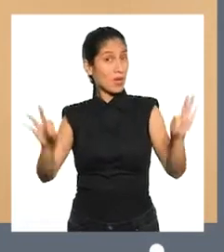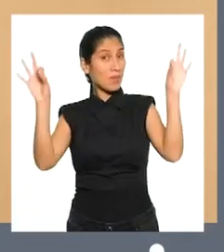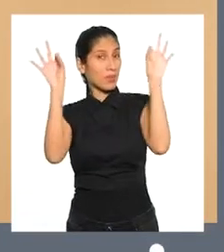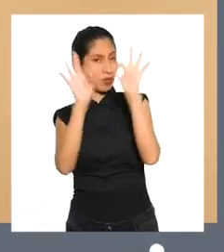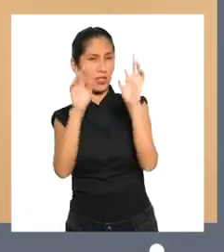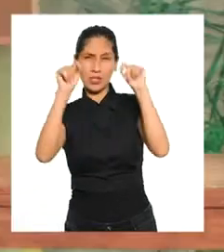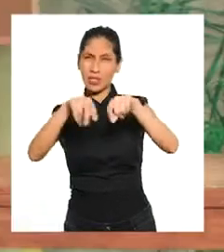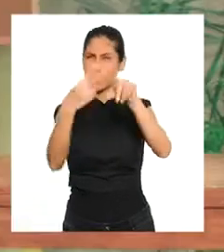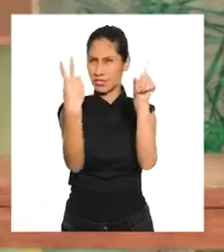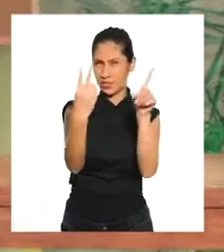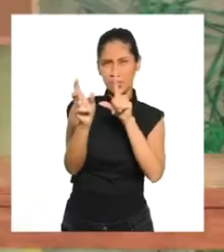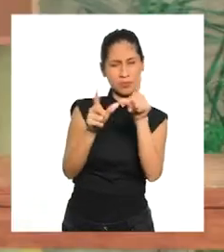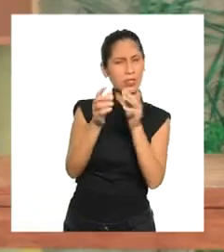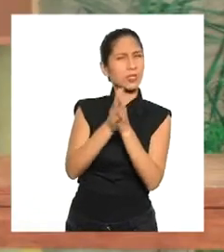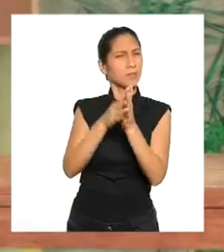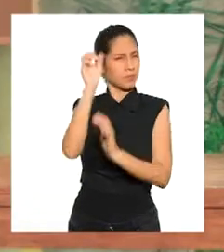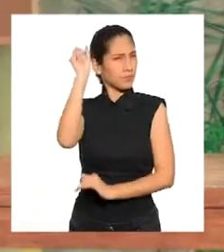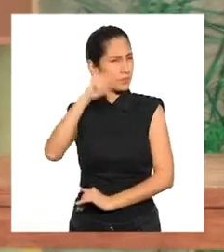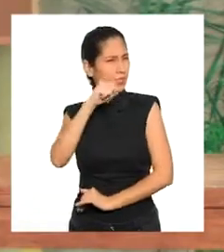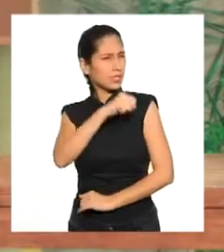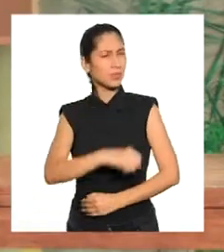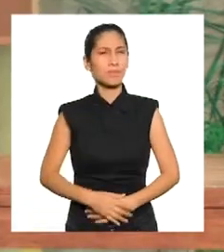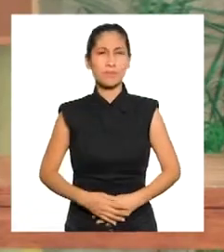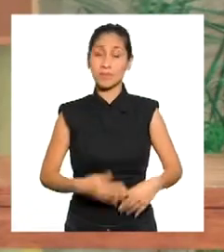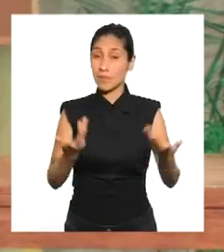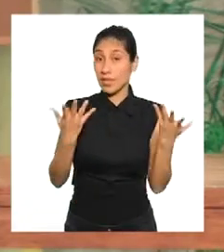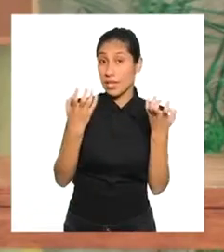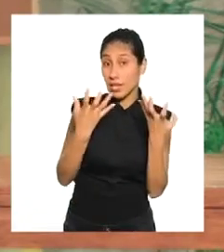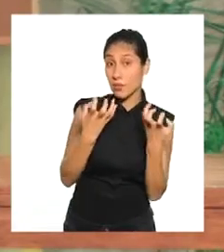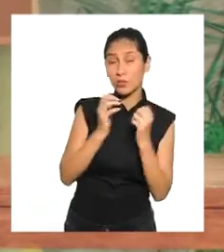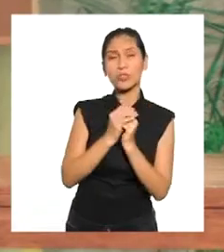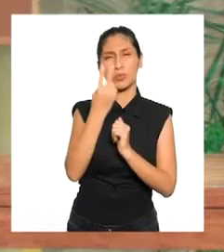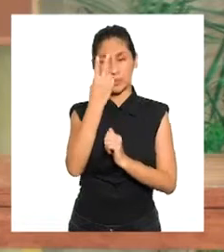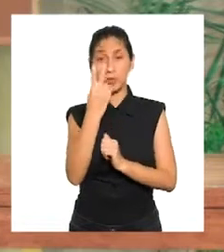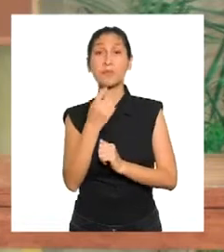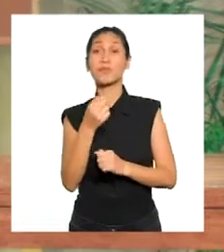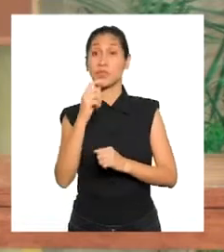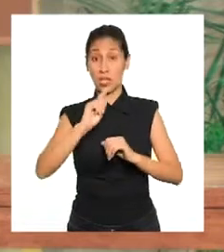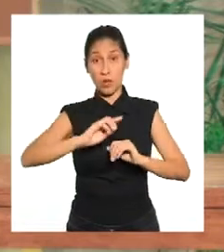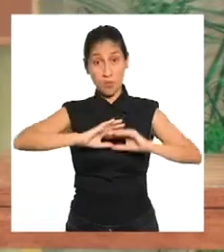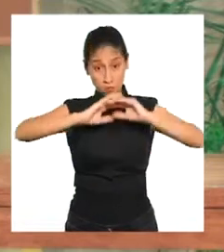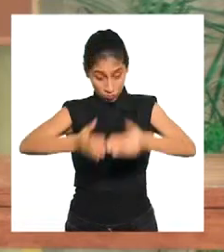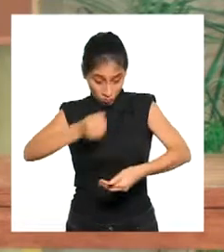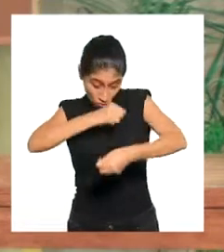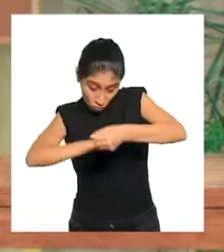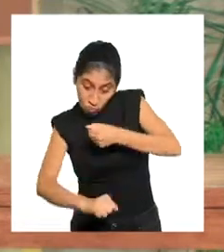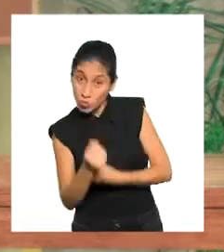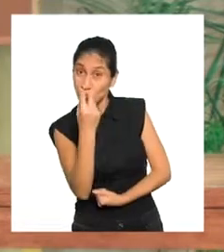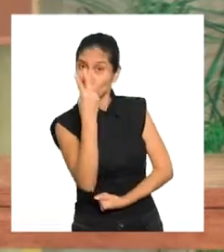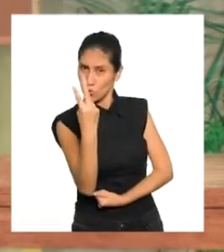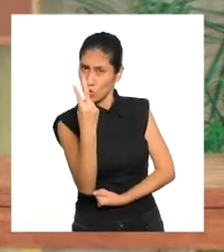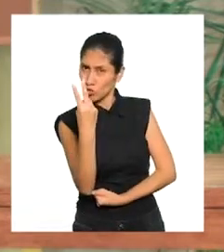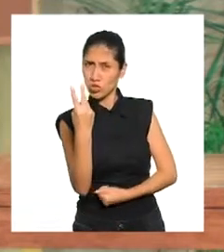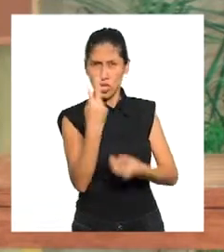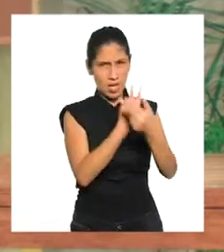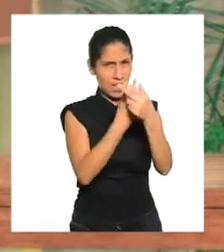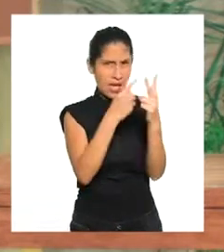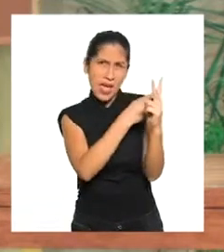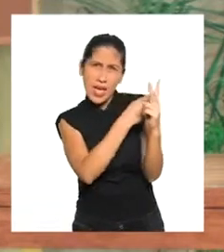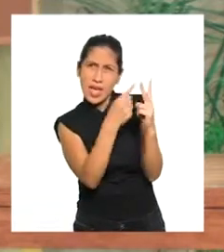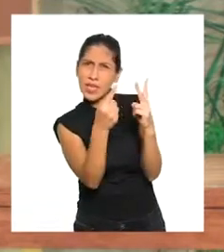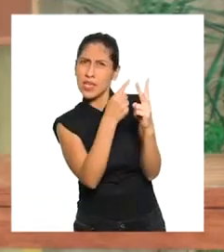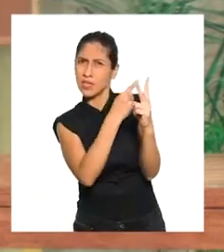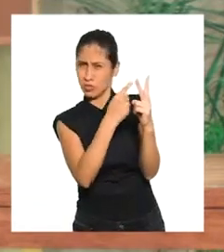el que están tratando. Sí, profesor. Queremos saber si las gemelas, al ser iguales físicamente, tendrán los mismos gustos,